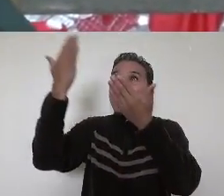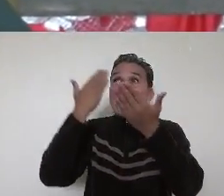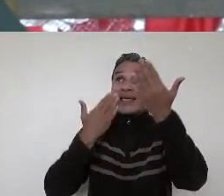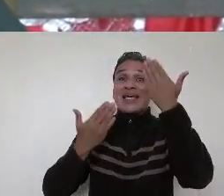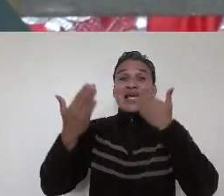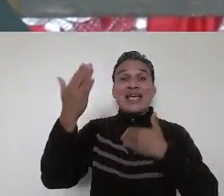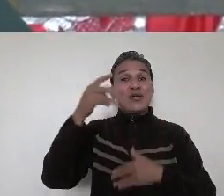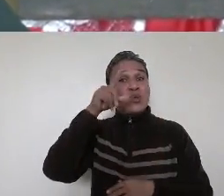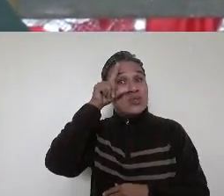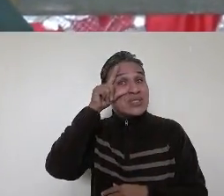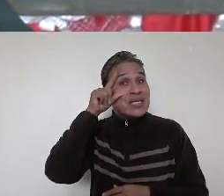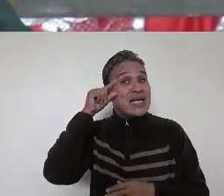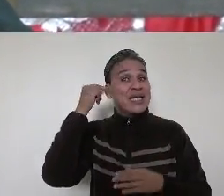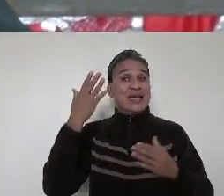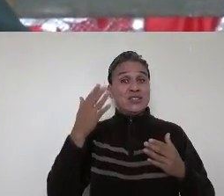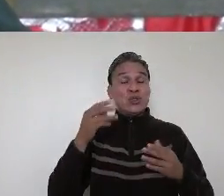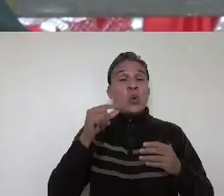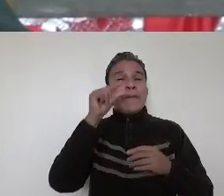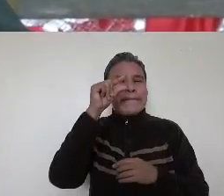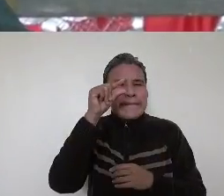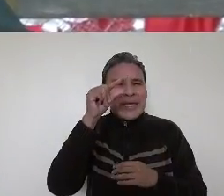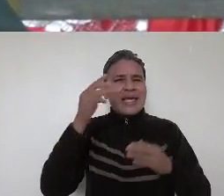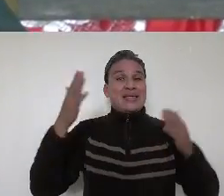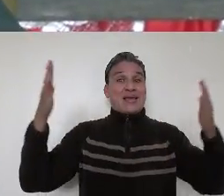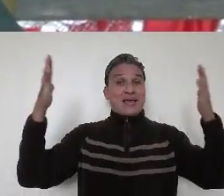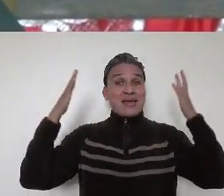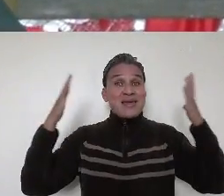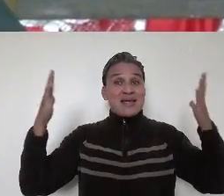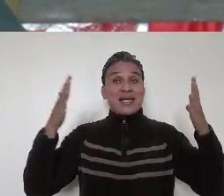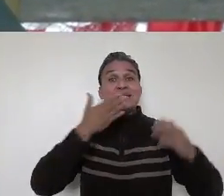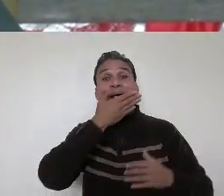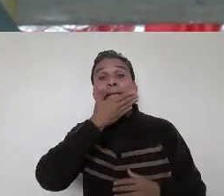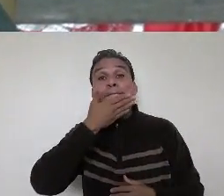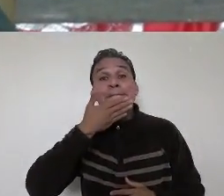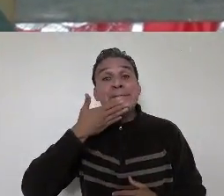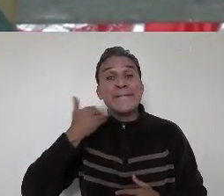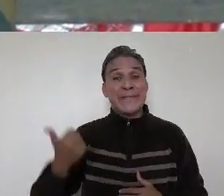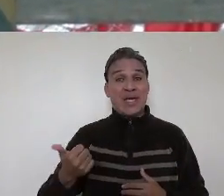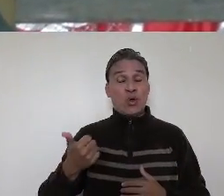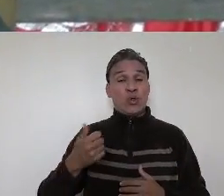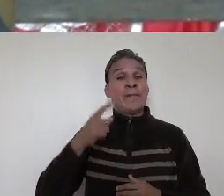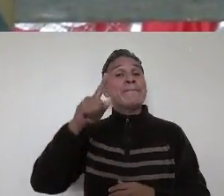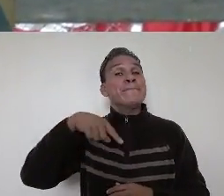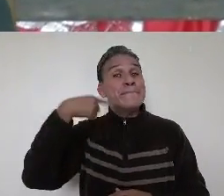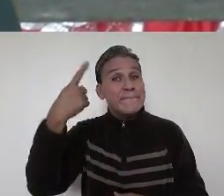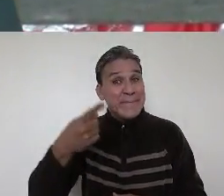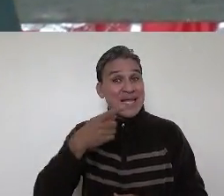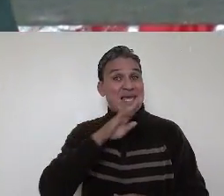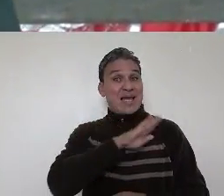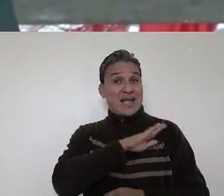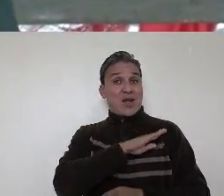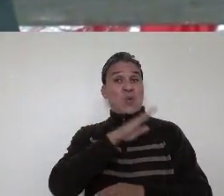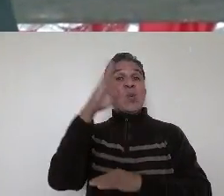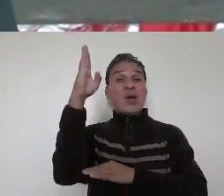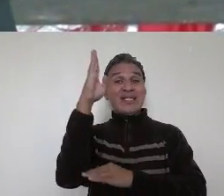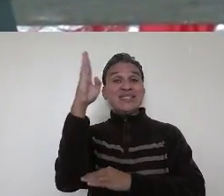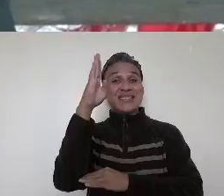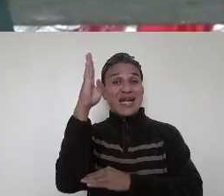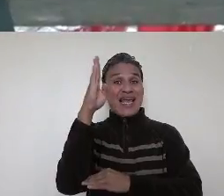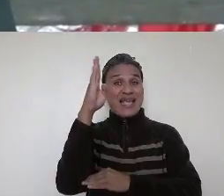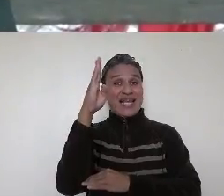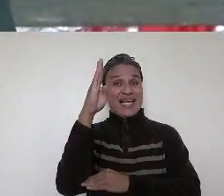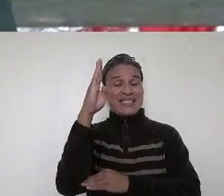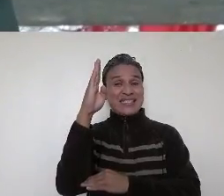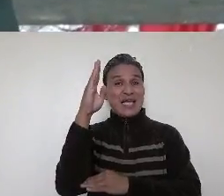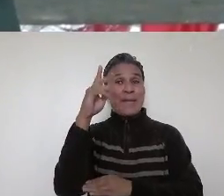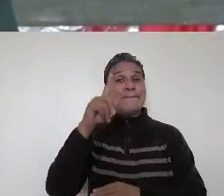grandes. Para nosotros, en nuestra diócesis, mañana, ya hoy lo adelantamos un poco, ¿verdad?